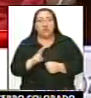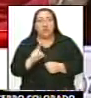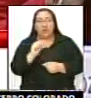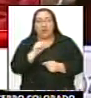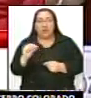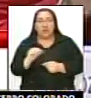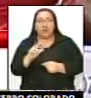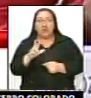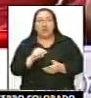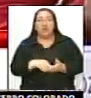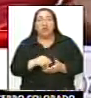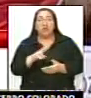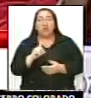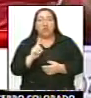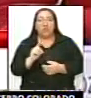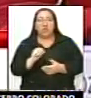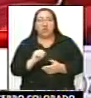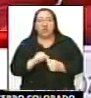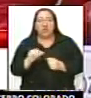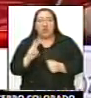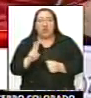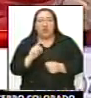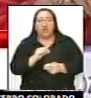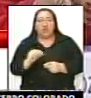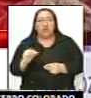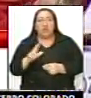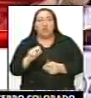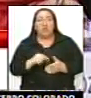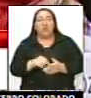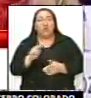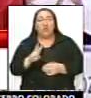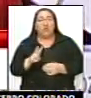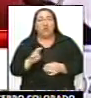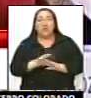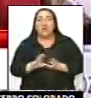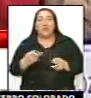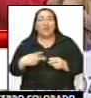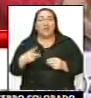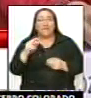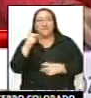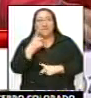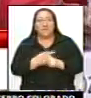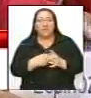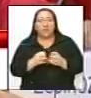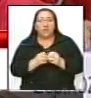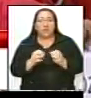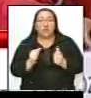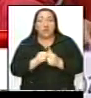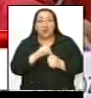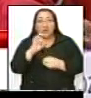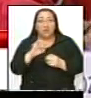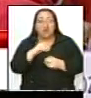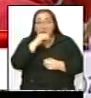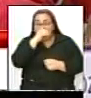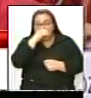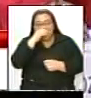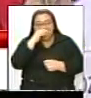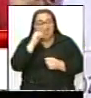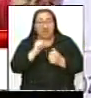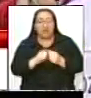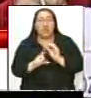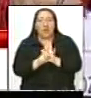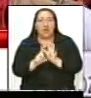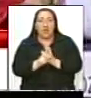párrafo 3.1 y en el numeral 2 del párrafo 3.2, sin exceder la suma total del monto máximo establecido por la